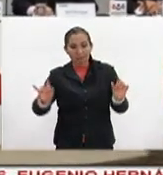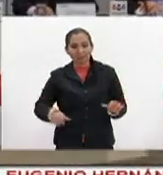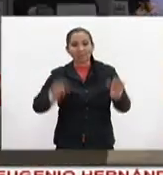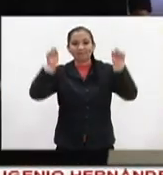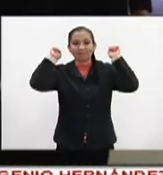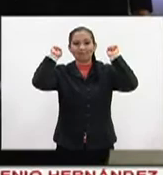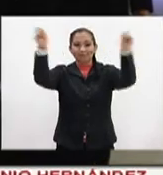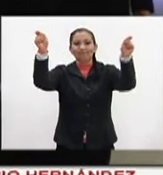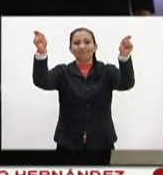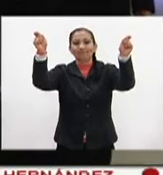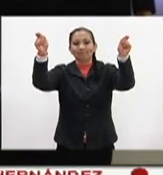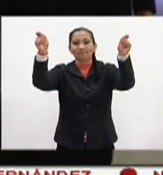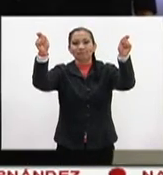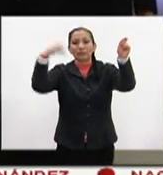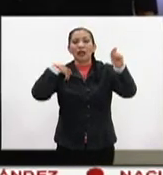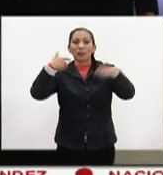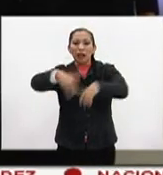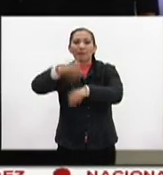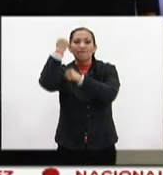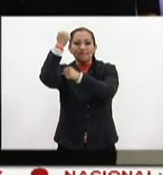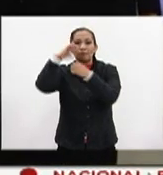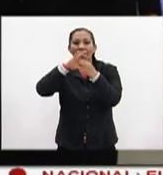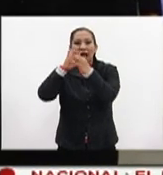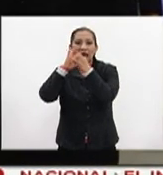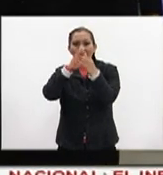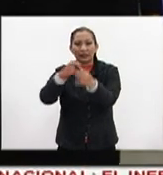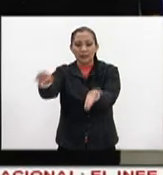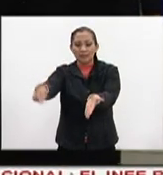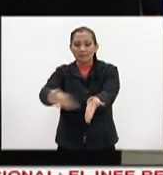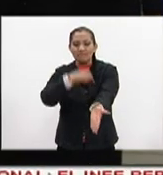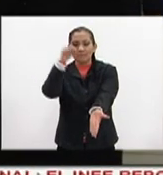esa cartulina para protestar por la alianza que se